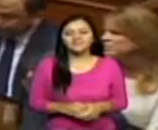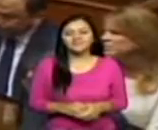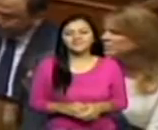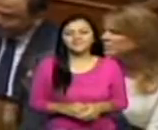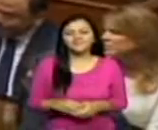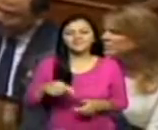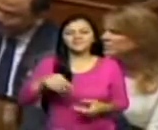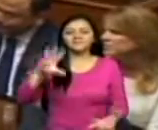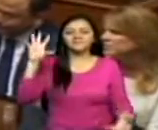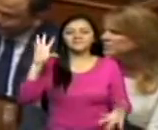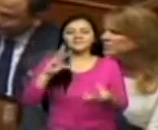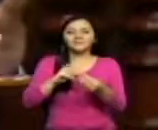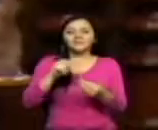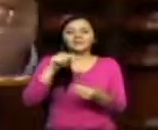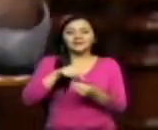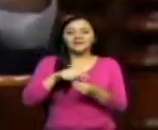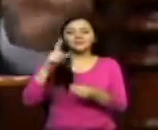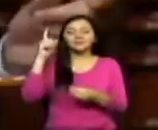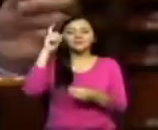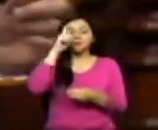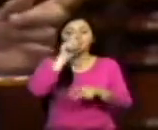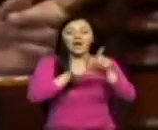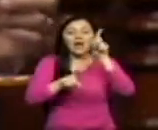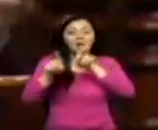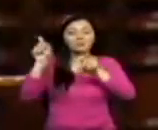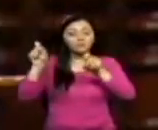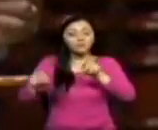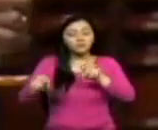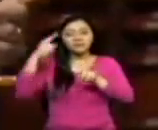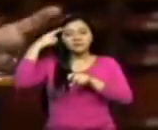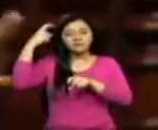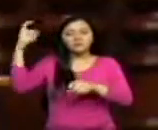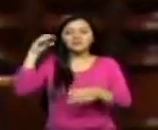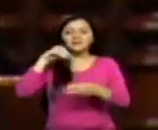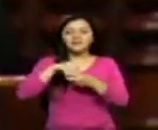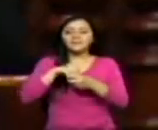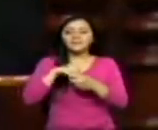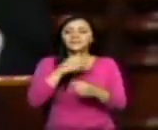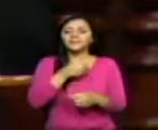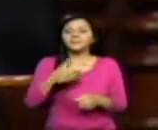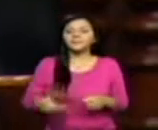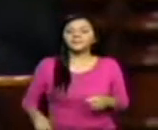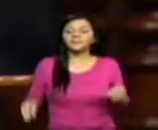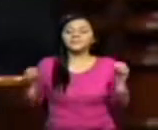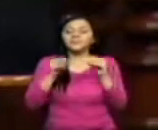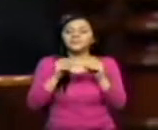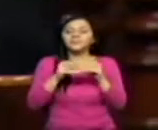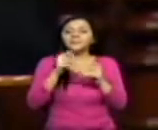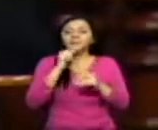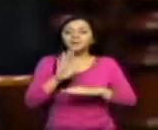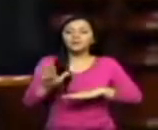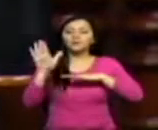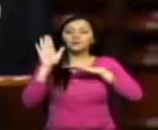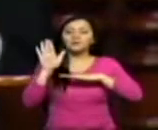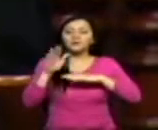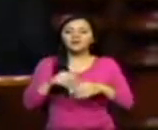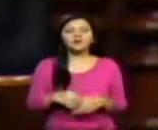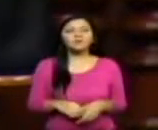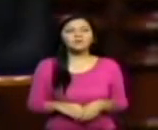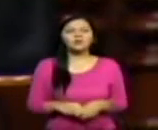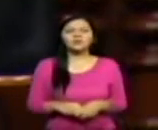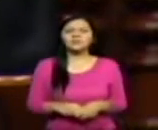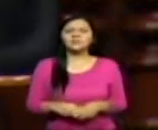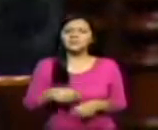Estos son los sueños que se permite tener un presidente el día de su juramentación.